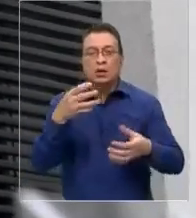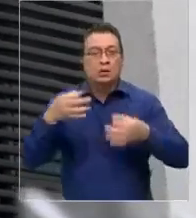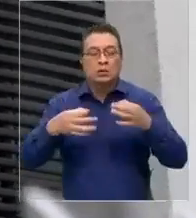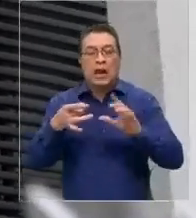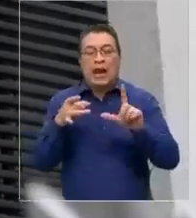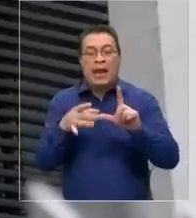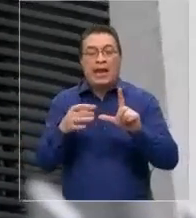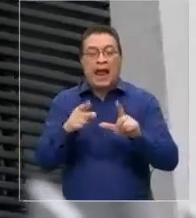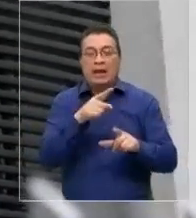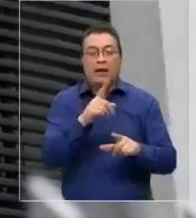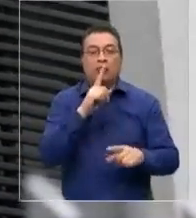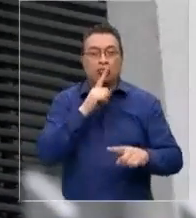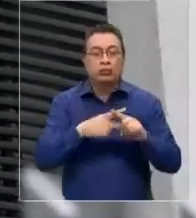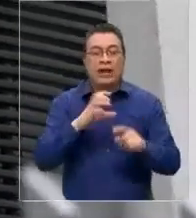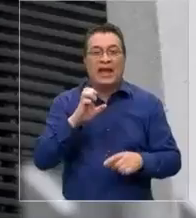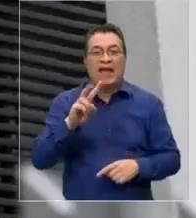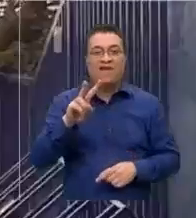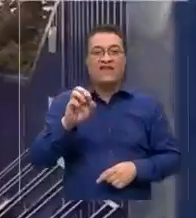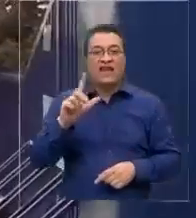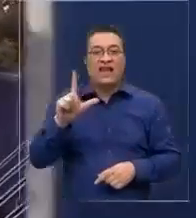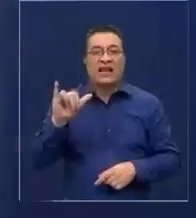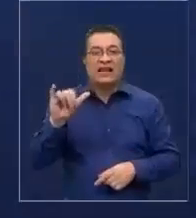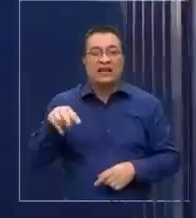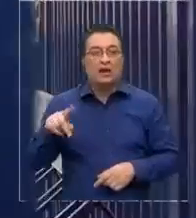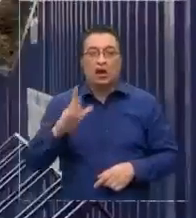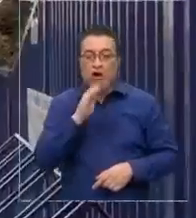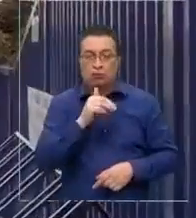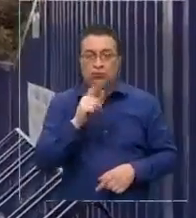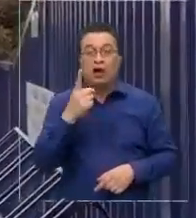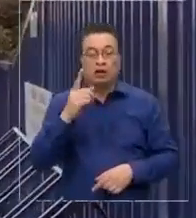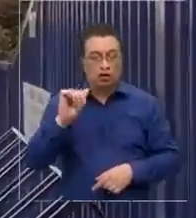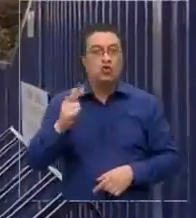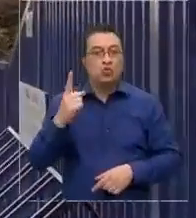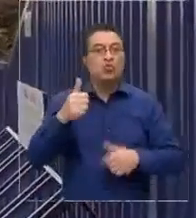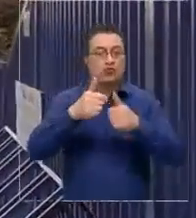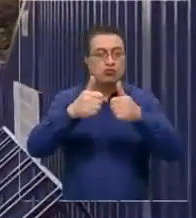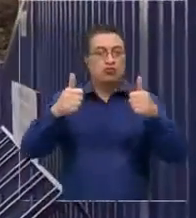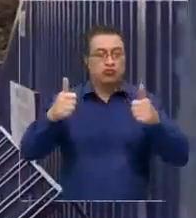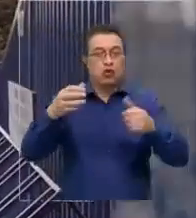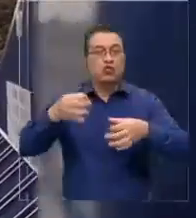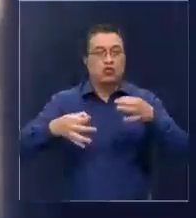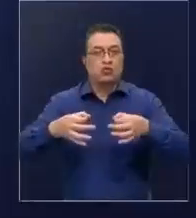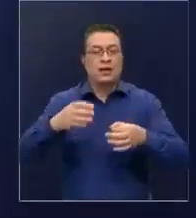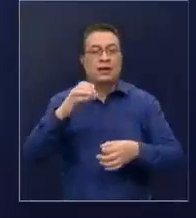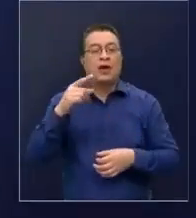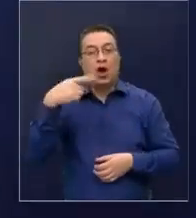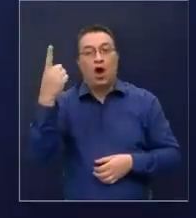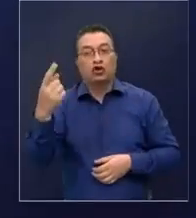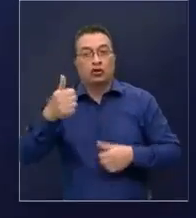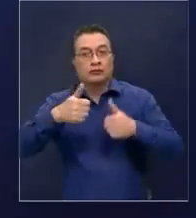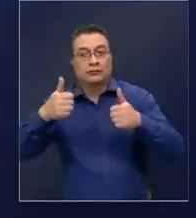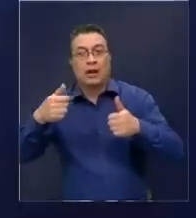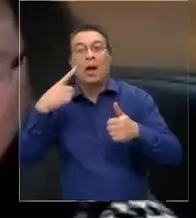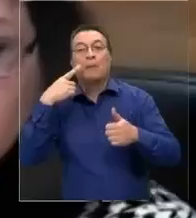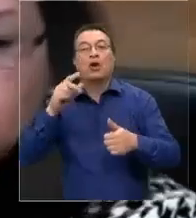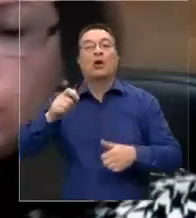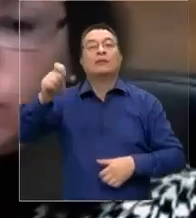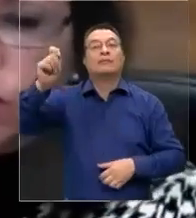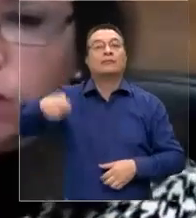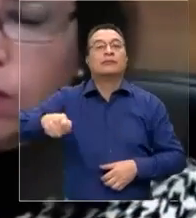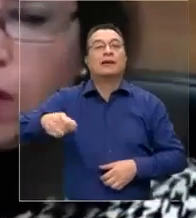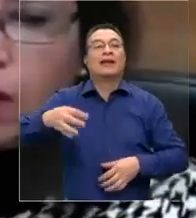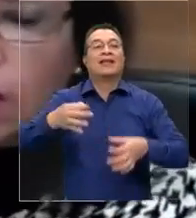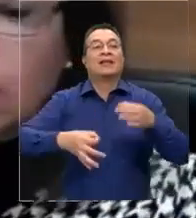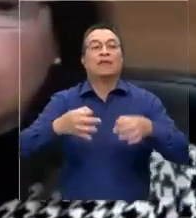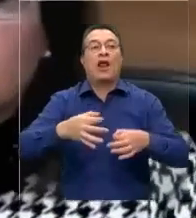de Linares que se llame Evelyn. Sí hay una autoridad judicial con ese nombre, Evelyn Pérez Jaña, pero es magistrada del